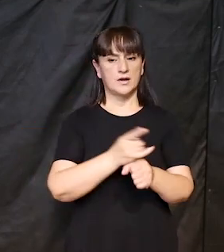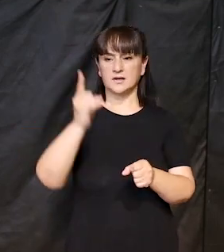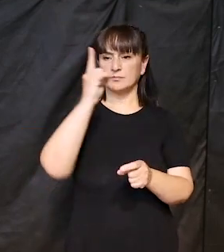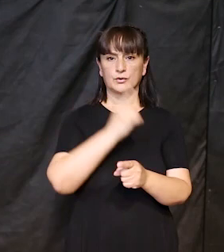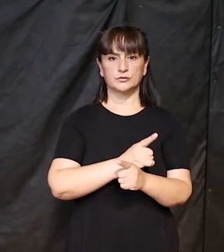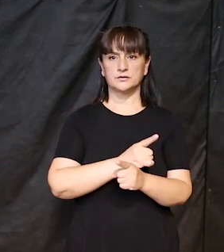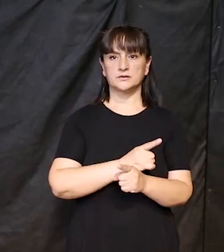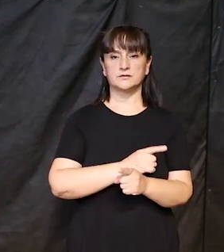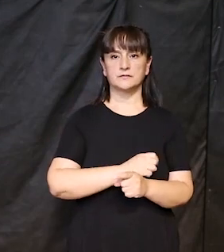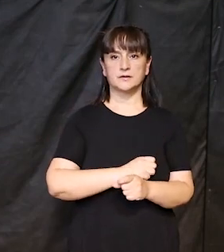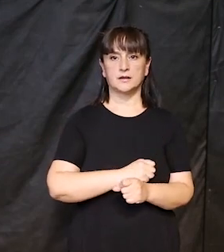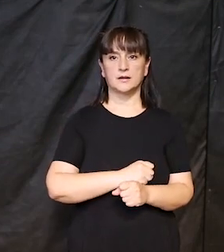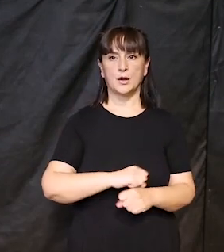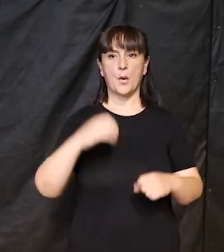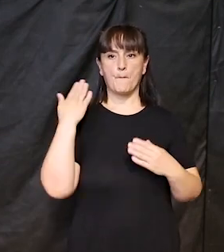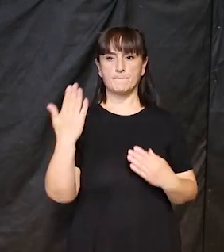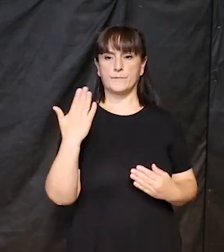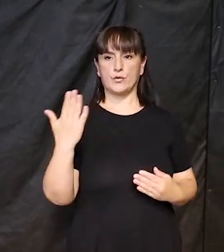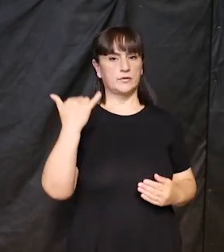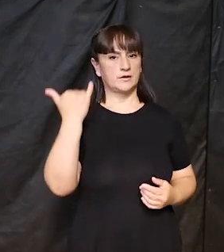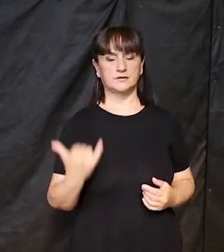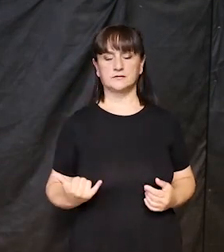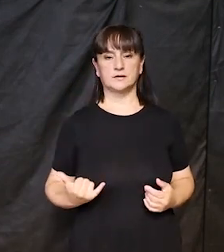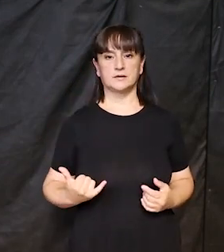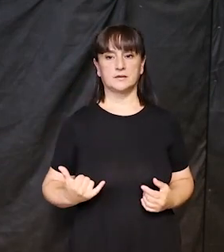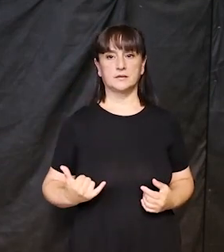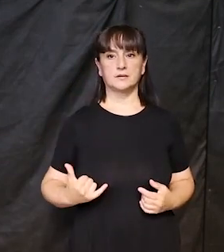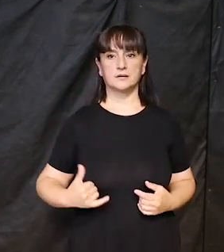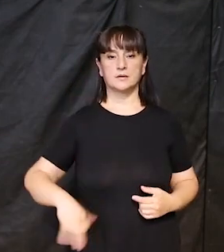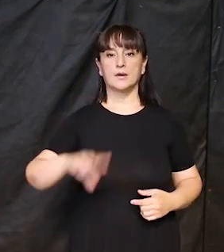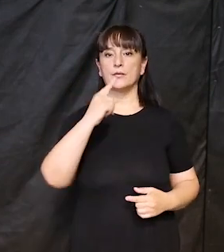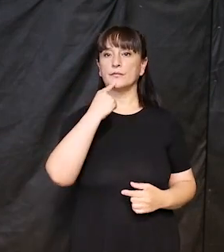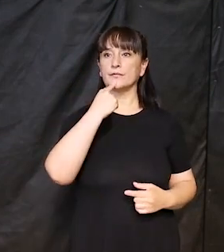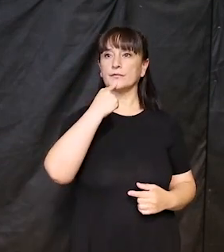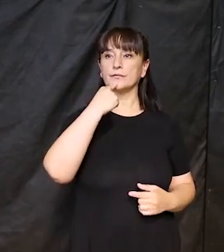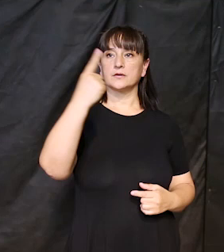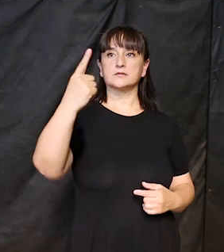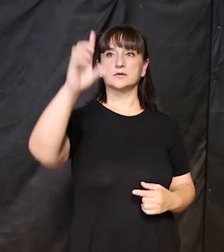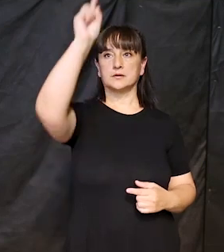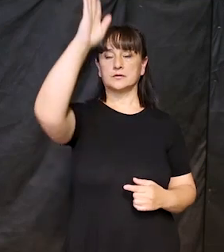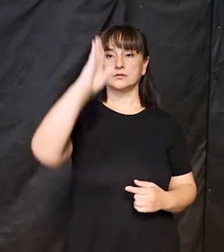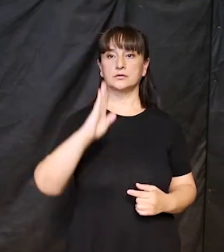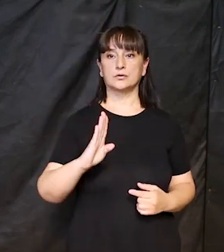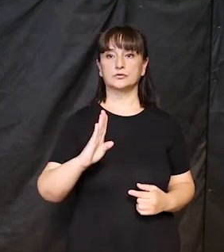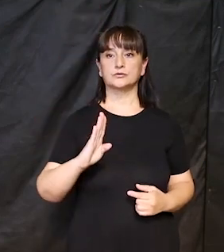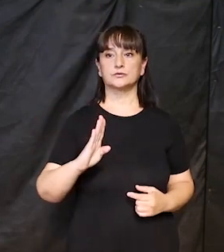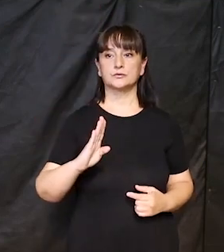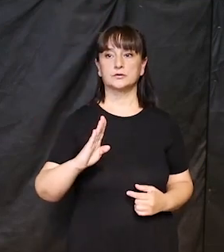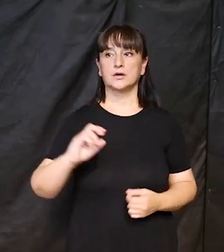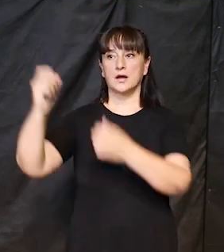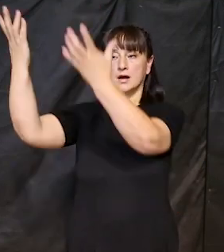y dios le dice ciertamente yo estaré contigo y vas a derrotar a los enemigos